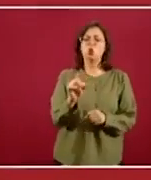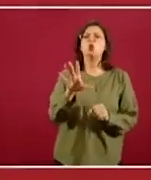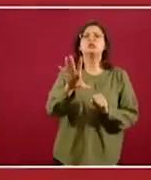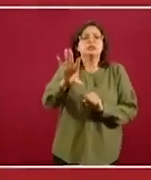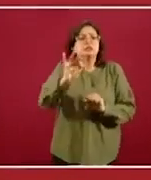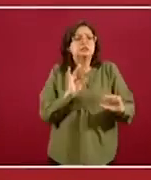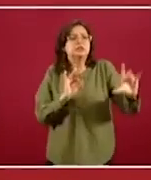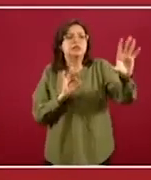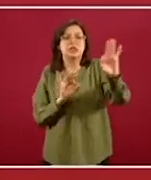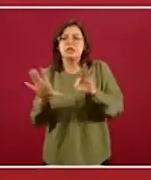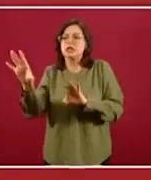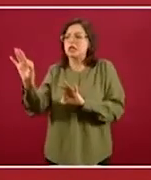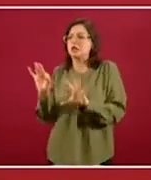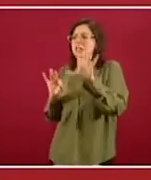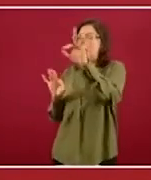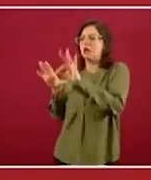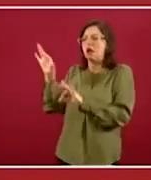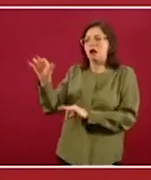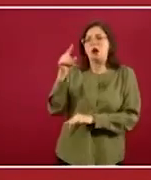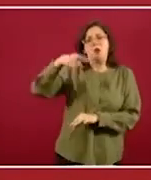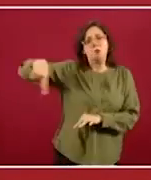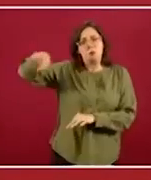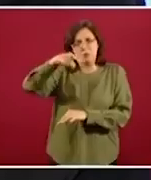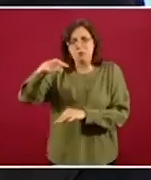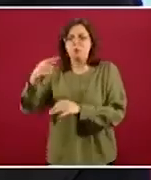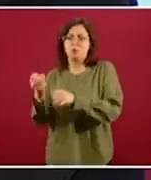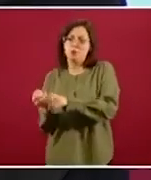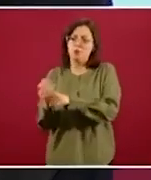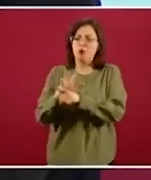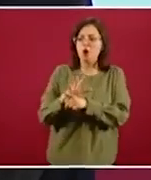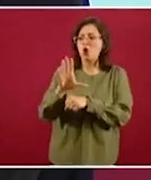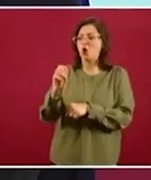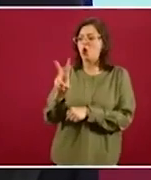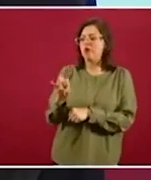seleccionar los que predominantemente verán a los pacientes con